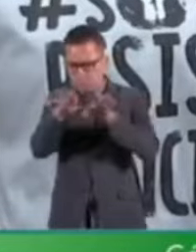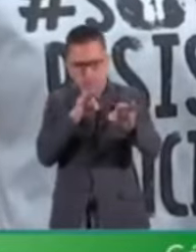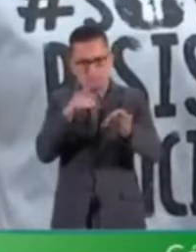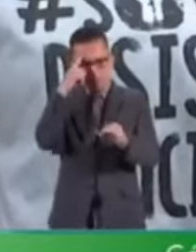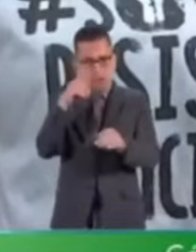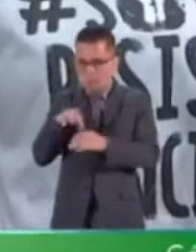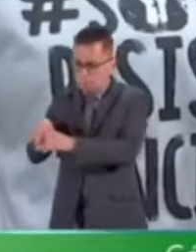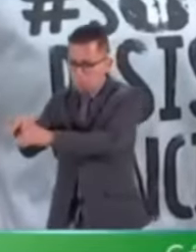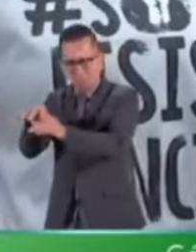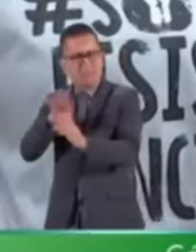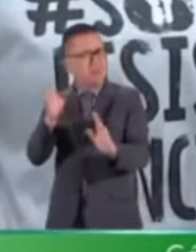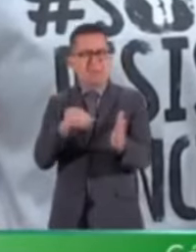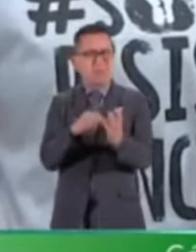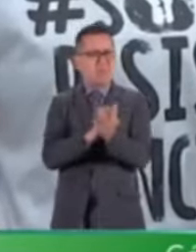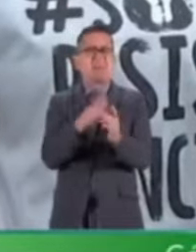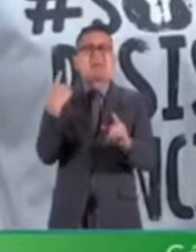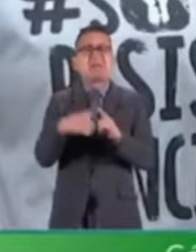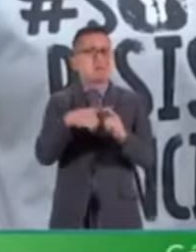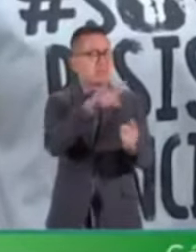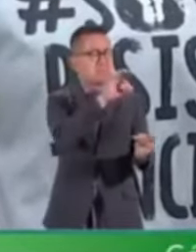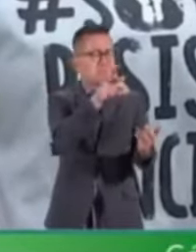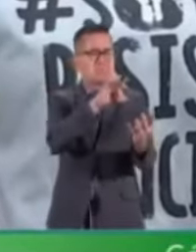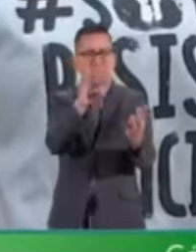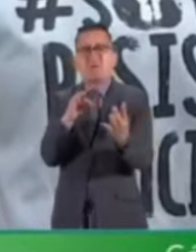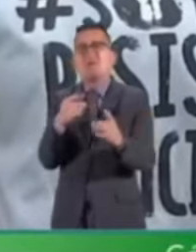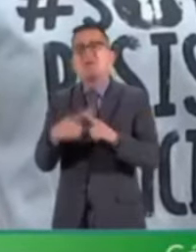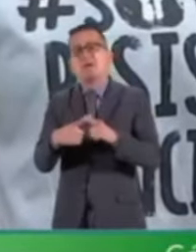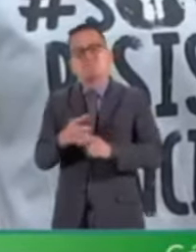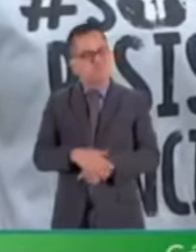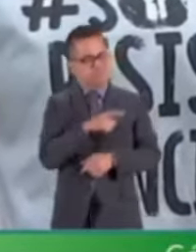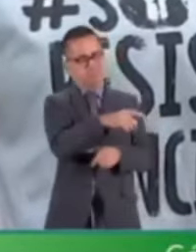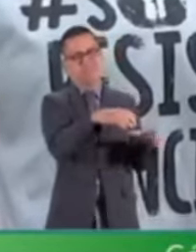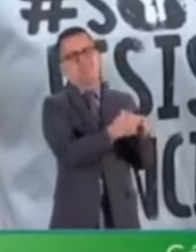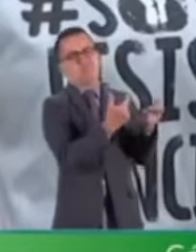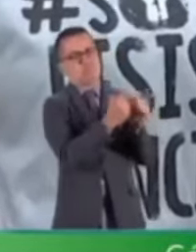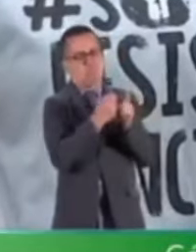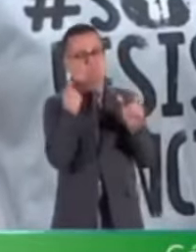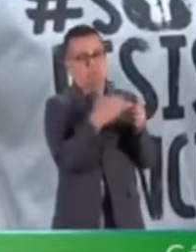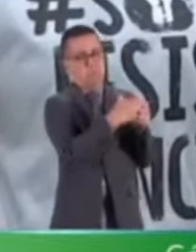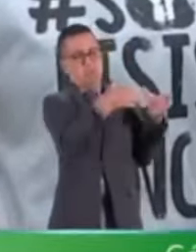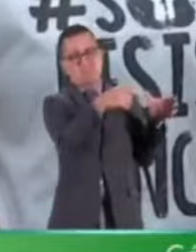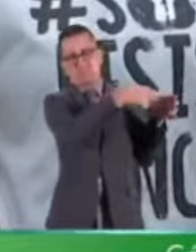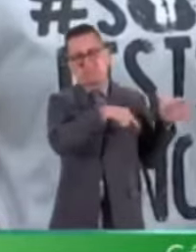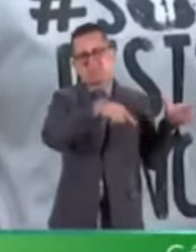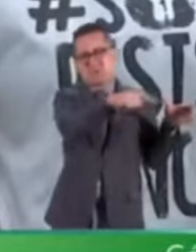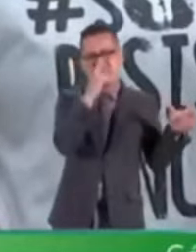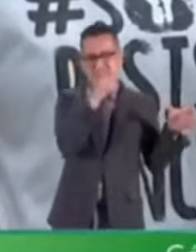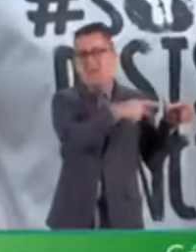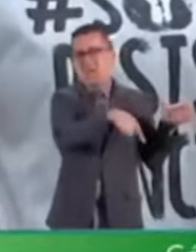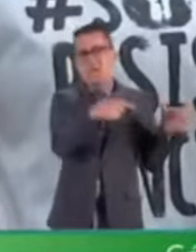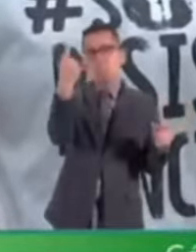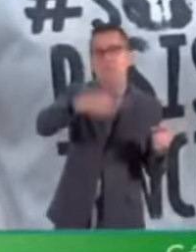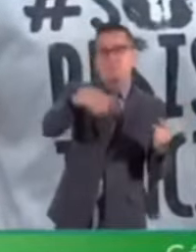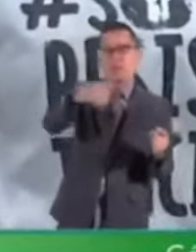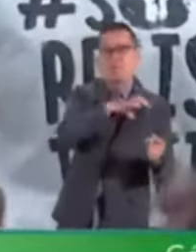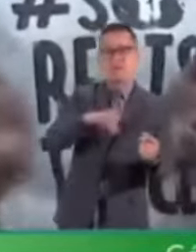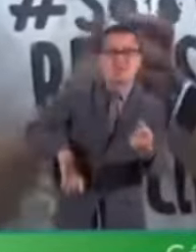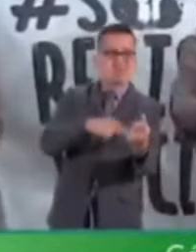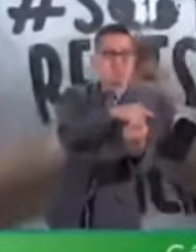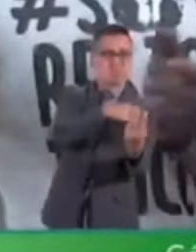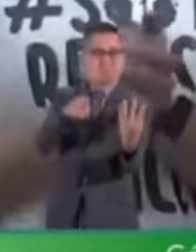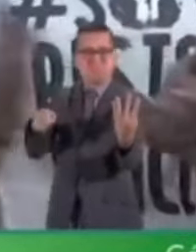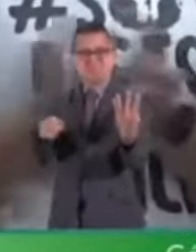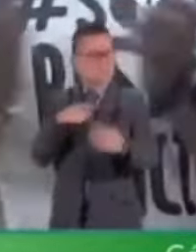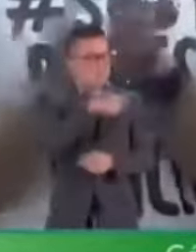boletas que emanen del Poder Legislativo. Obvio, con una mayoría artificial construida sobre la representación, con un fraude